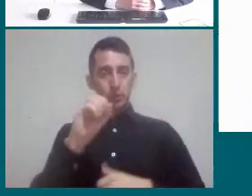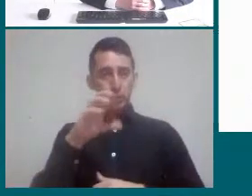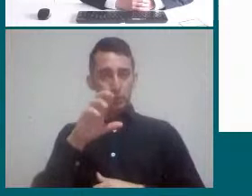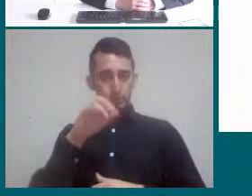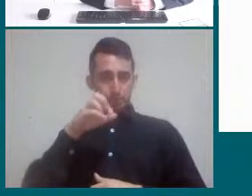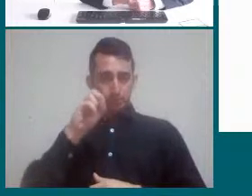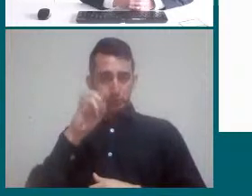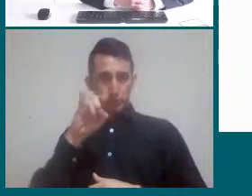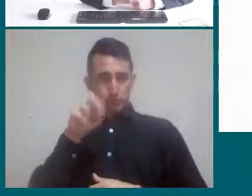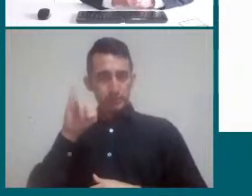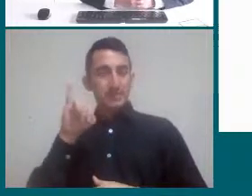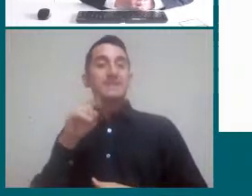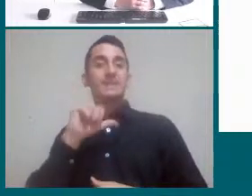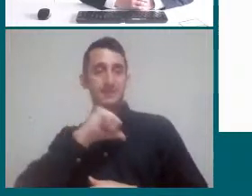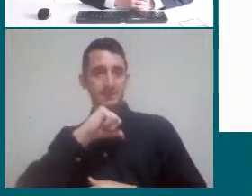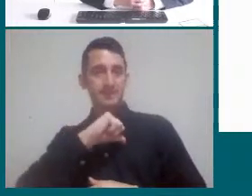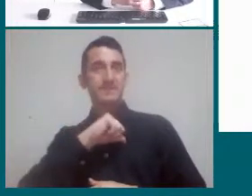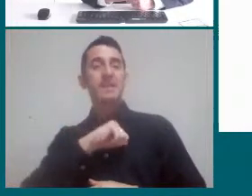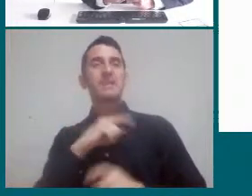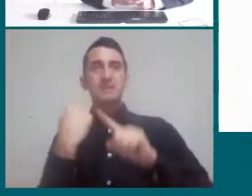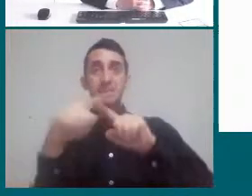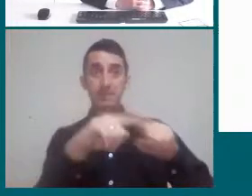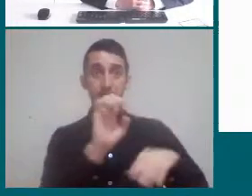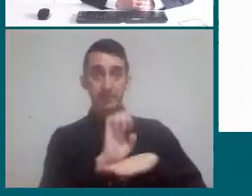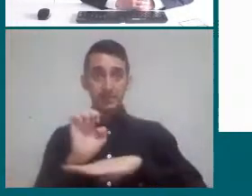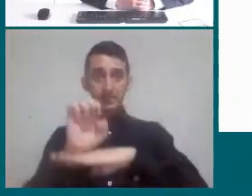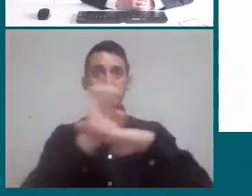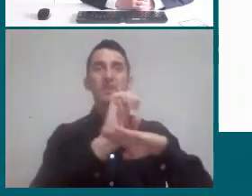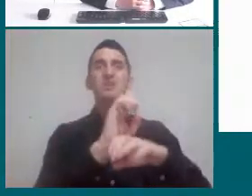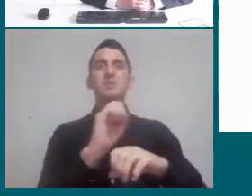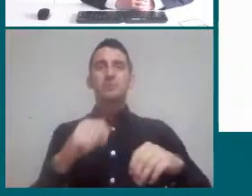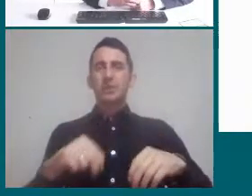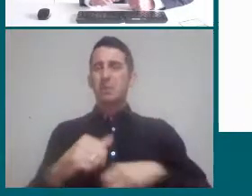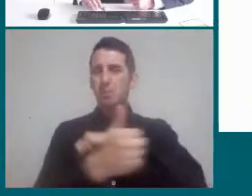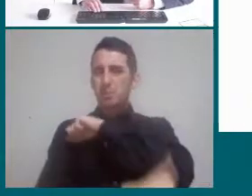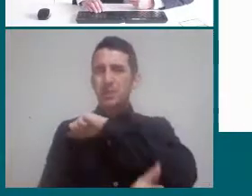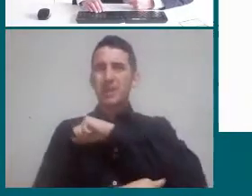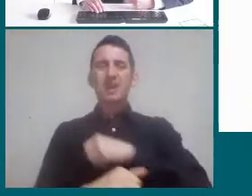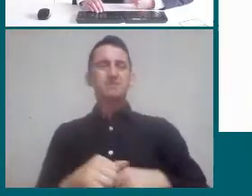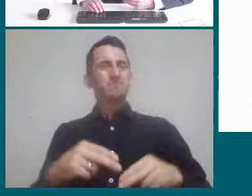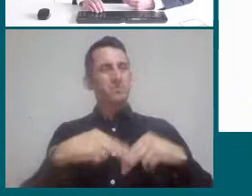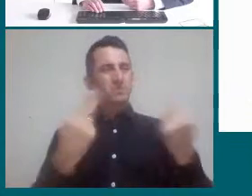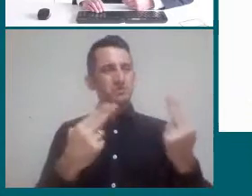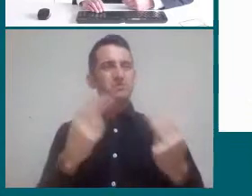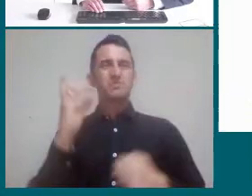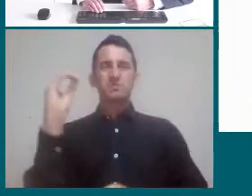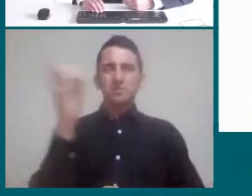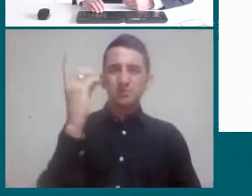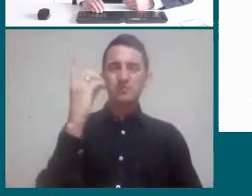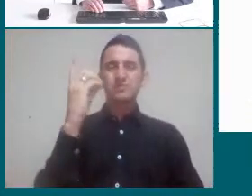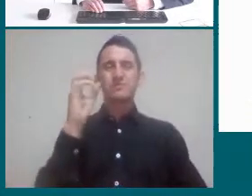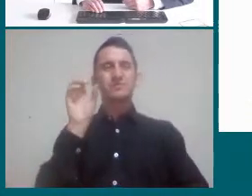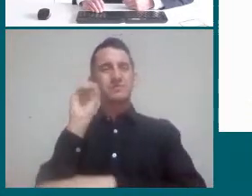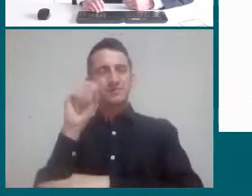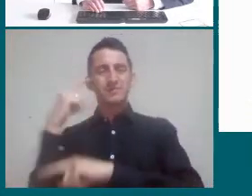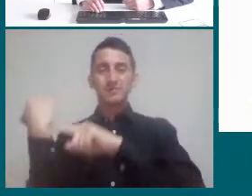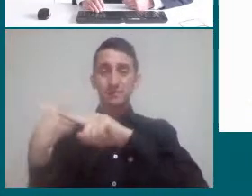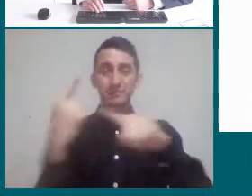diferentes ciudades de Boyacá, como Tunja, Duitama, Sogamoso, entre otras, pues para que de pronto se puedan